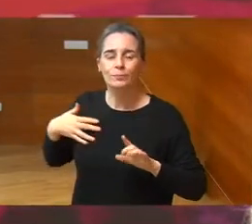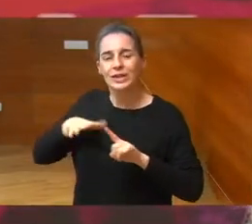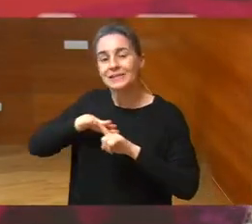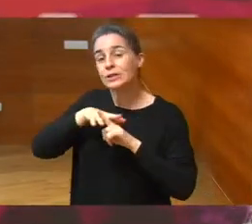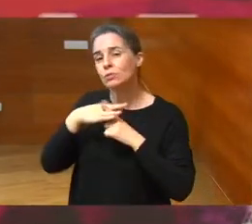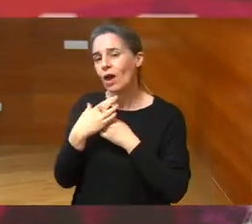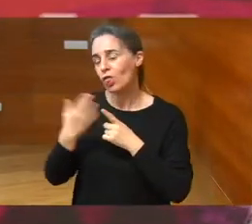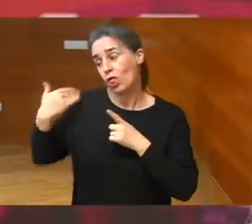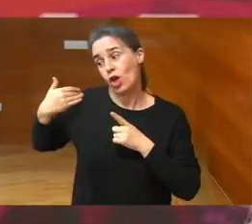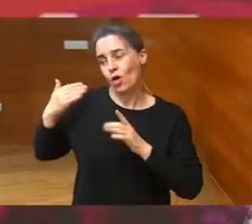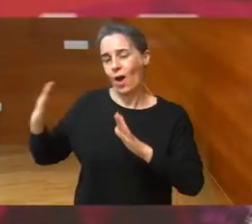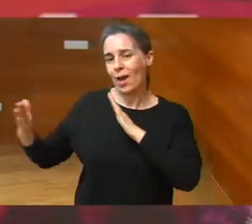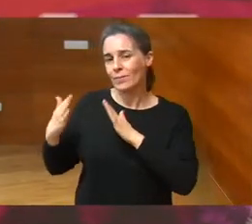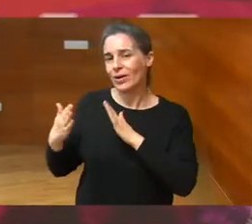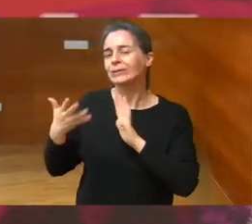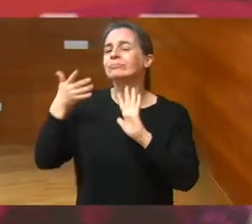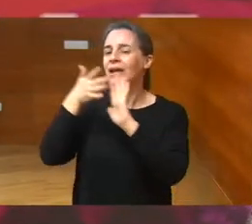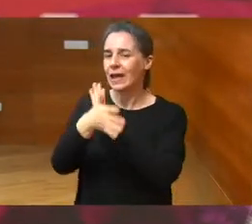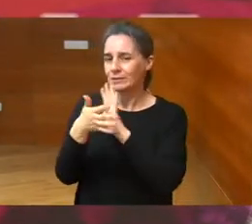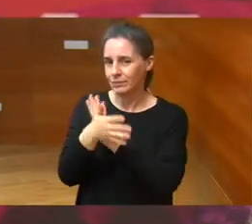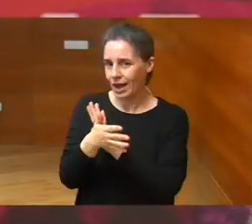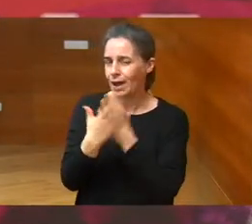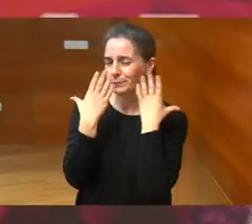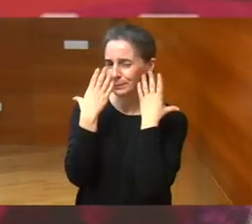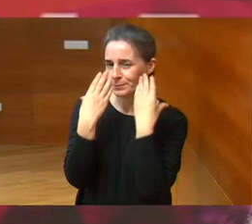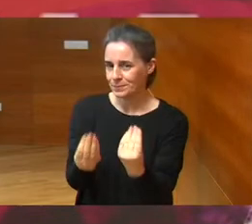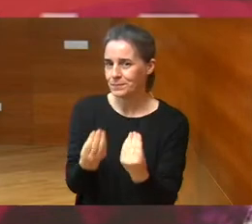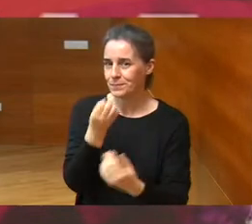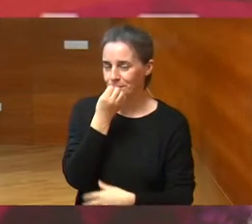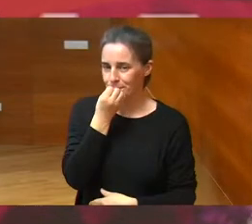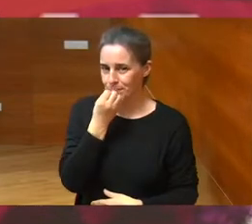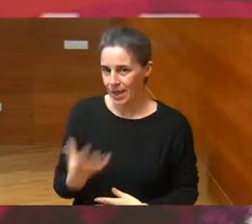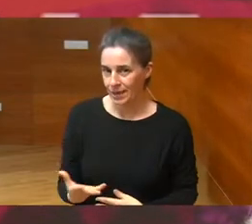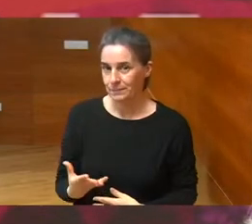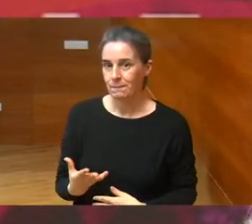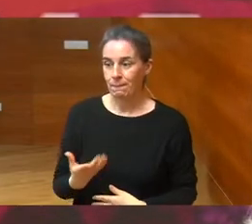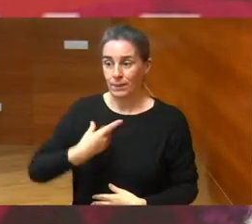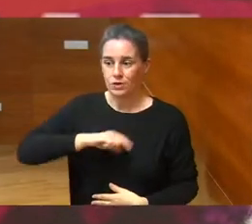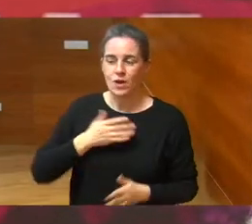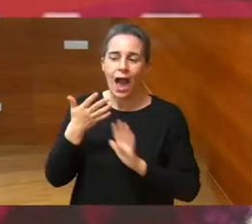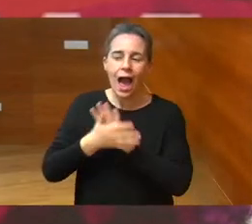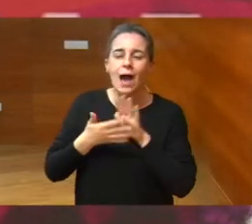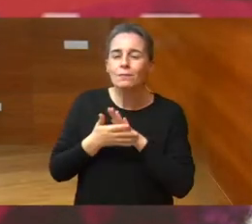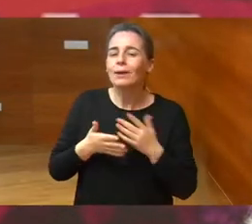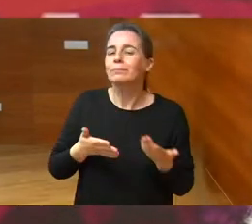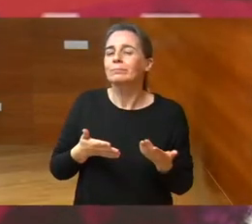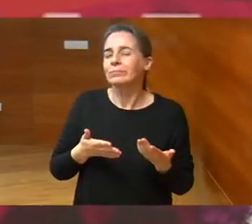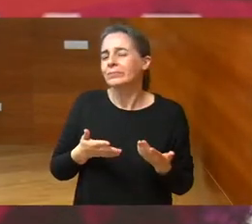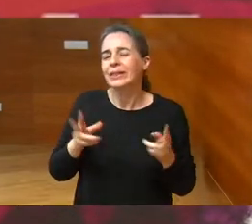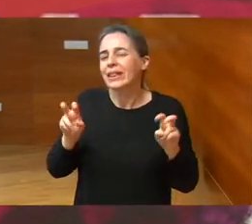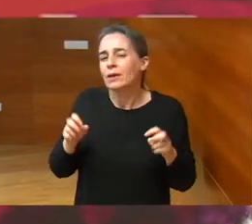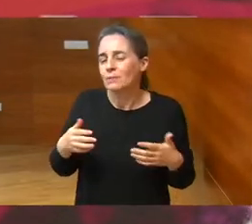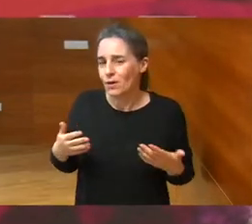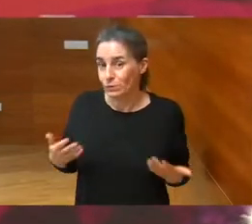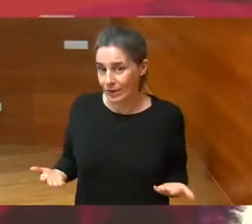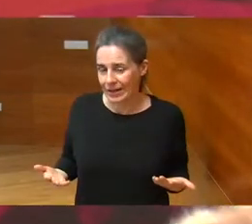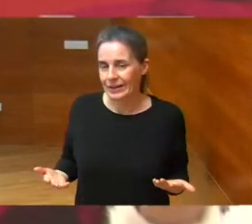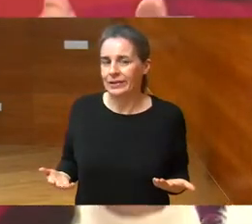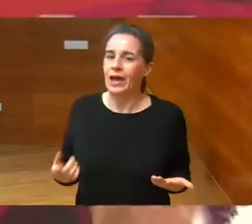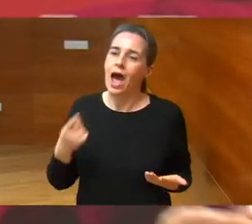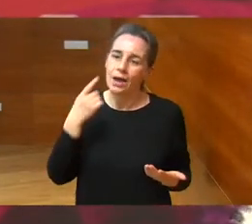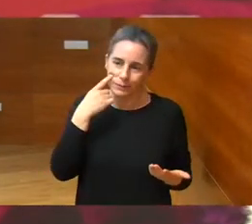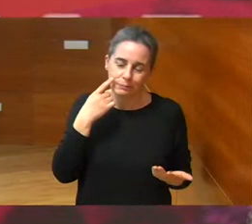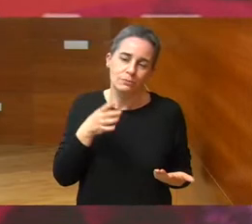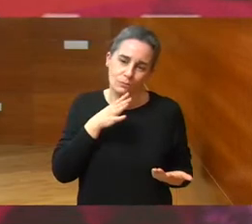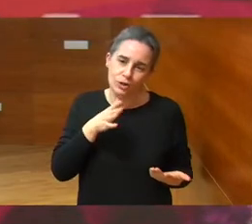que entendéis es O sea que se tenderá ven no de que estábamos a fallar Bueno pues